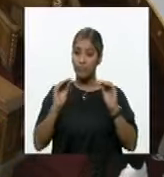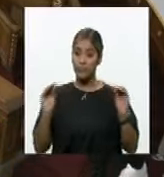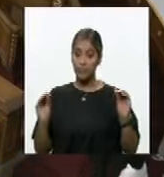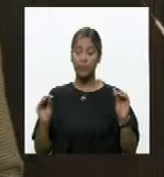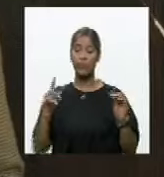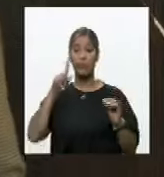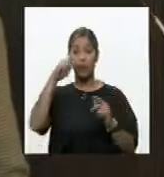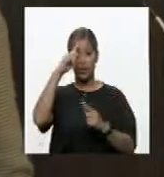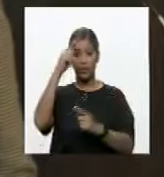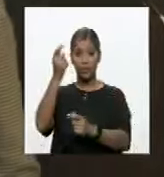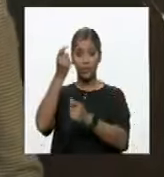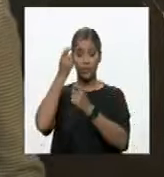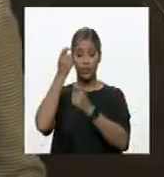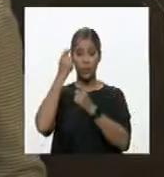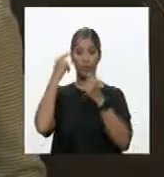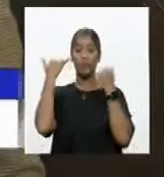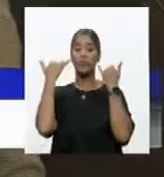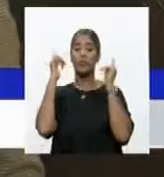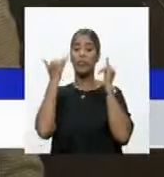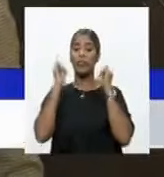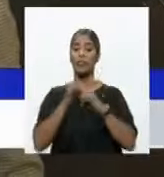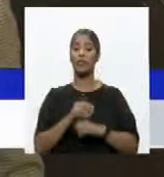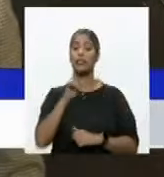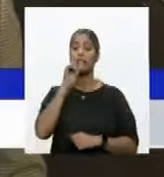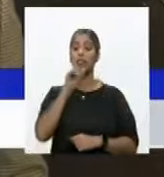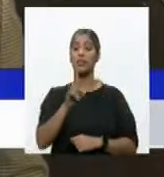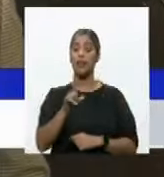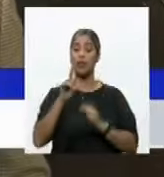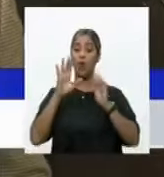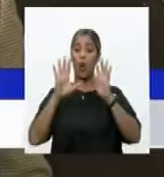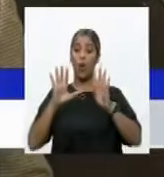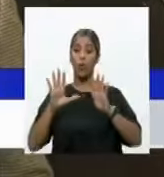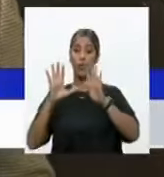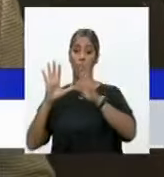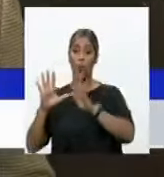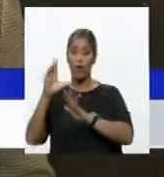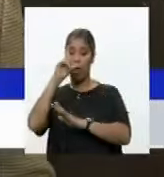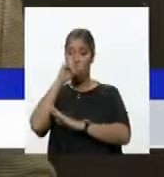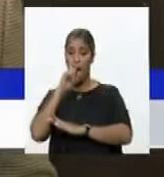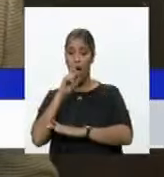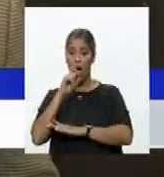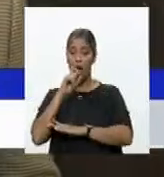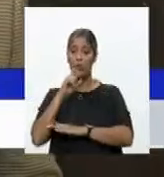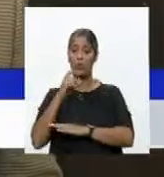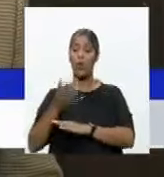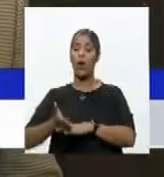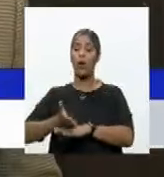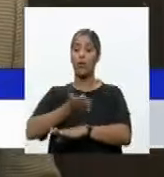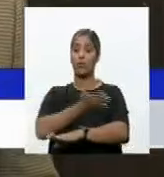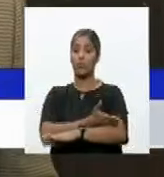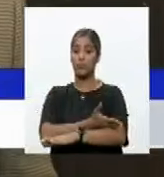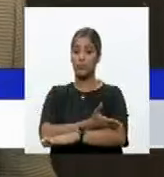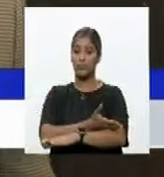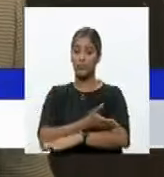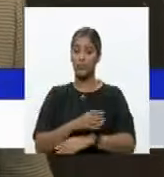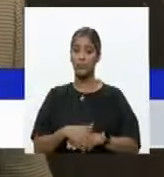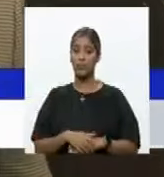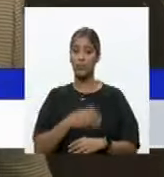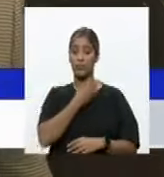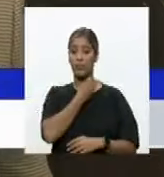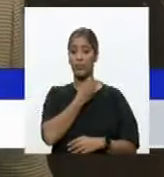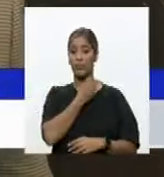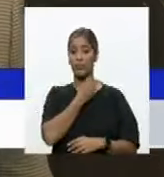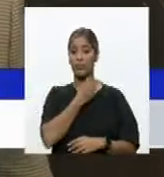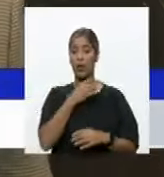para recordar, rememorar los 199 años del momento en el que la